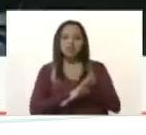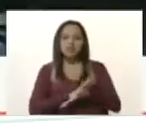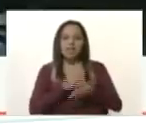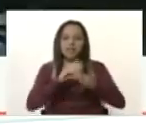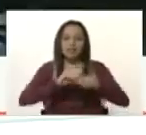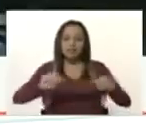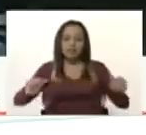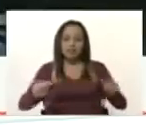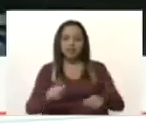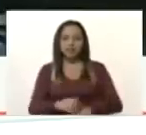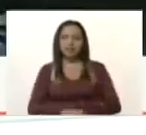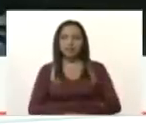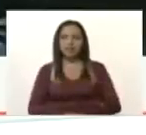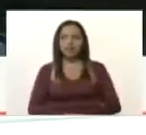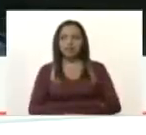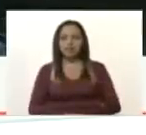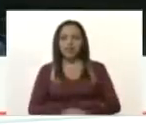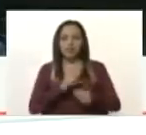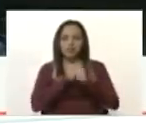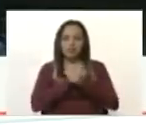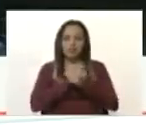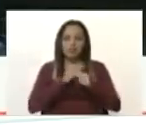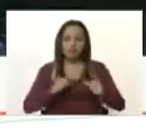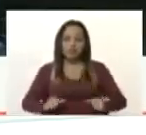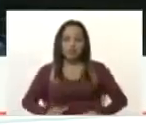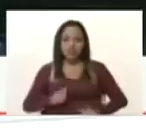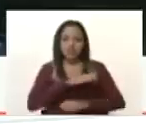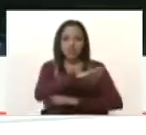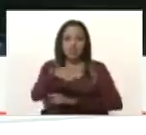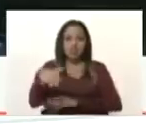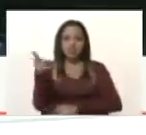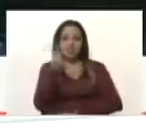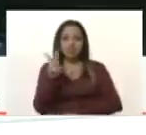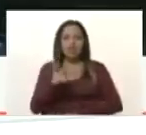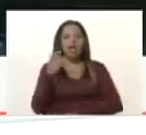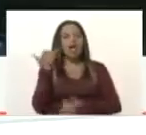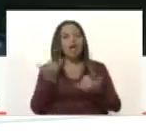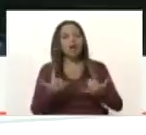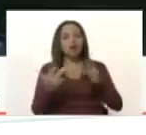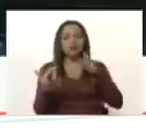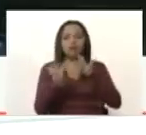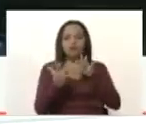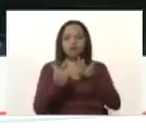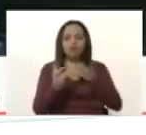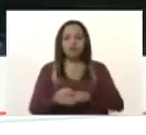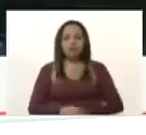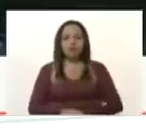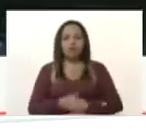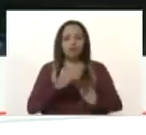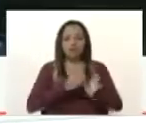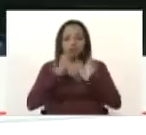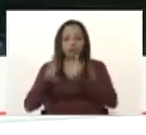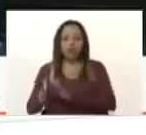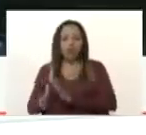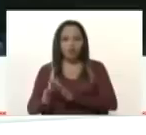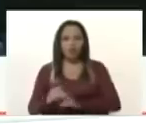tierras portuguesas y del llano venezolano. Y ahora nos vamos allí a sus vecinos en